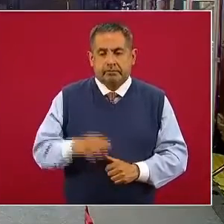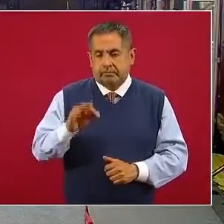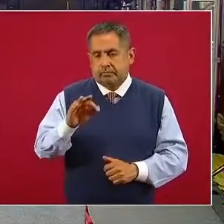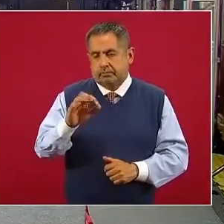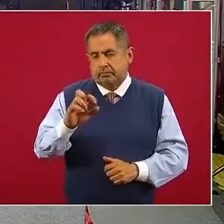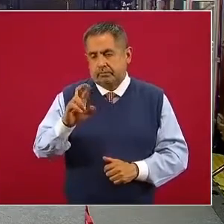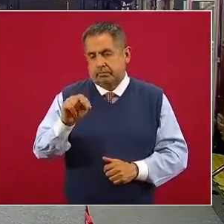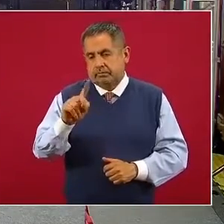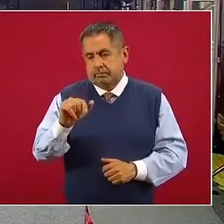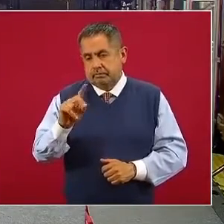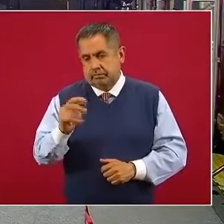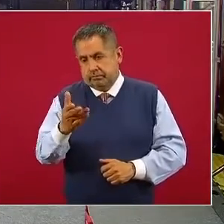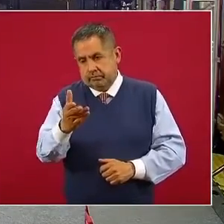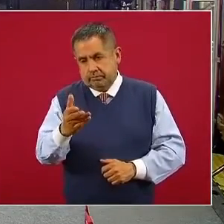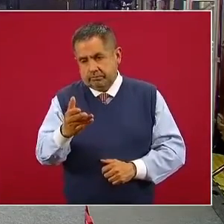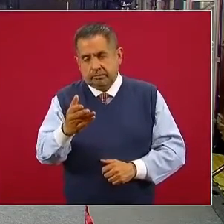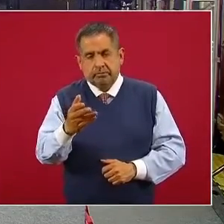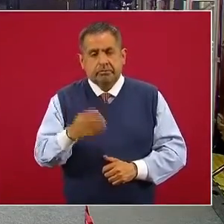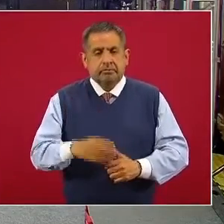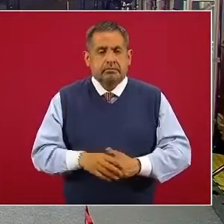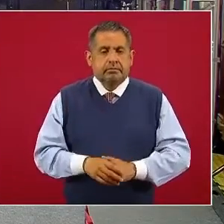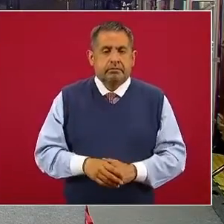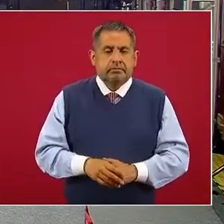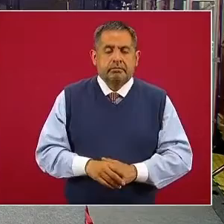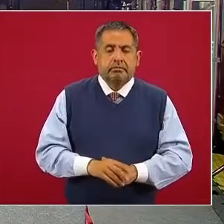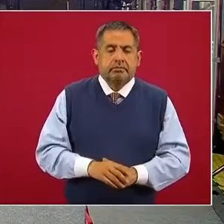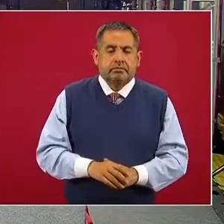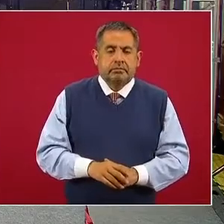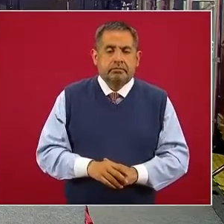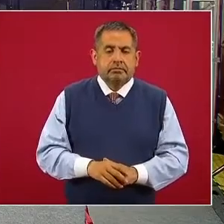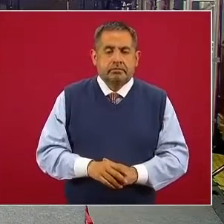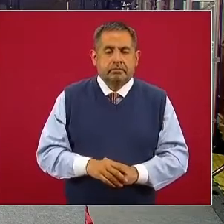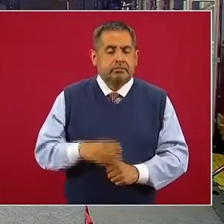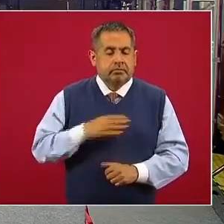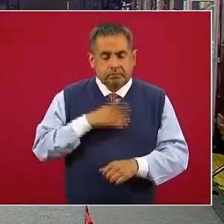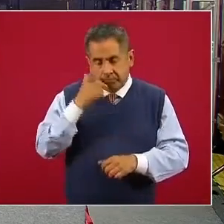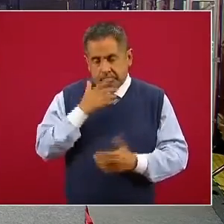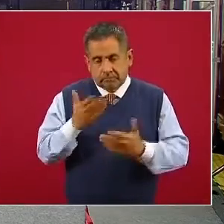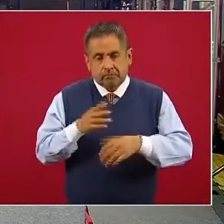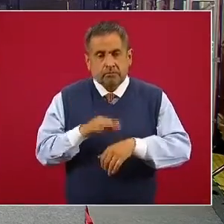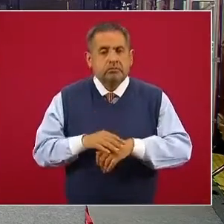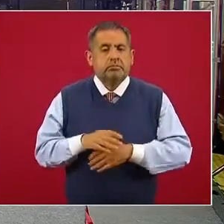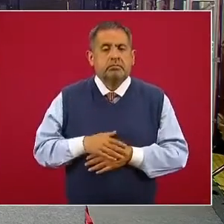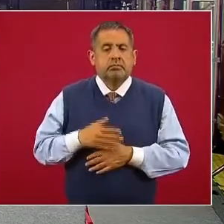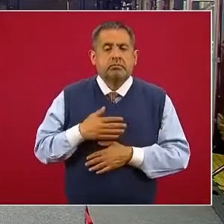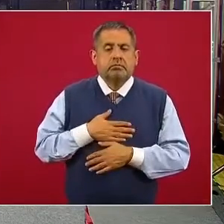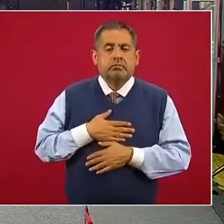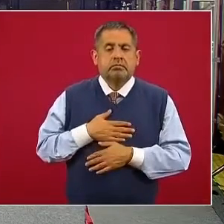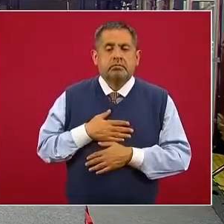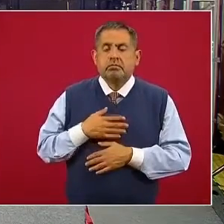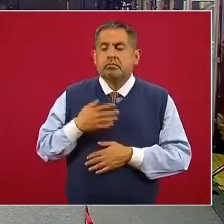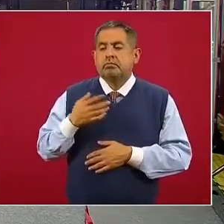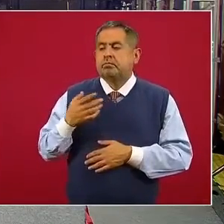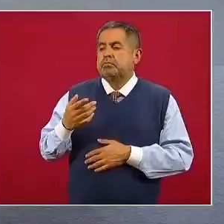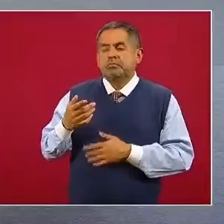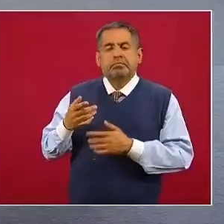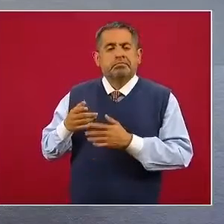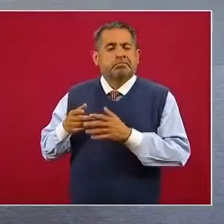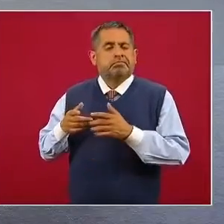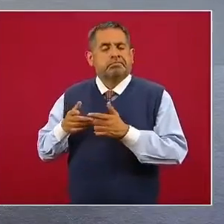Fernanda Mendoza, glucosa atómica. Gracias, buenas noches, doctor. Fernanda Mendoza para glucosa atómica.